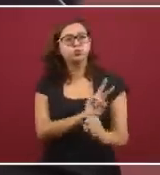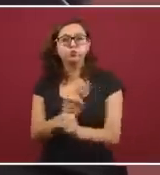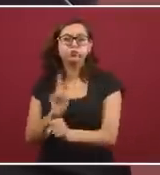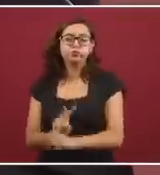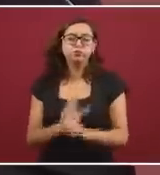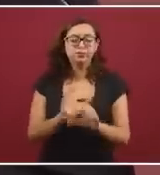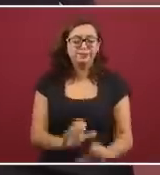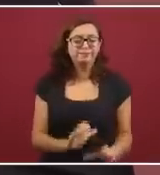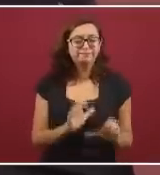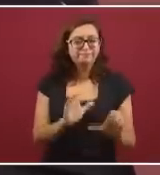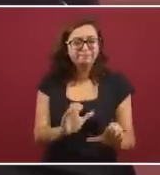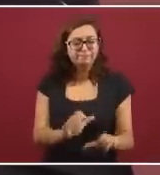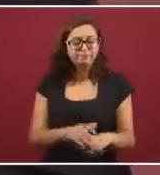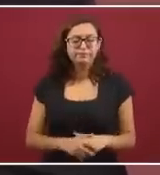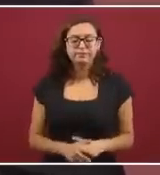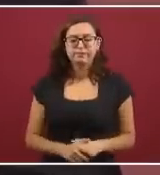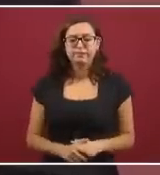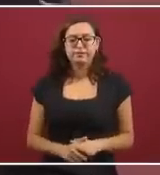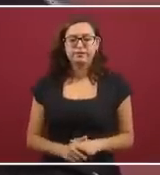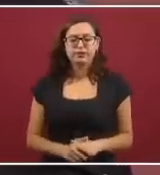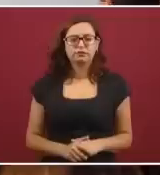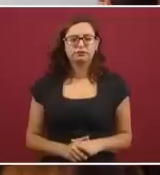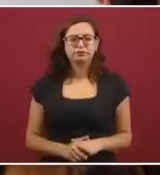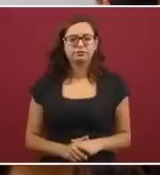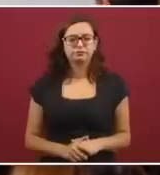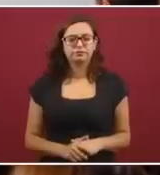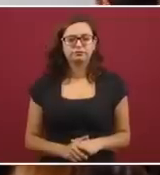es los